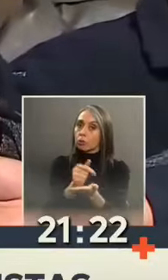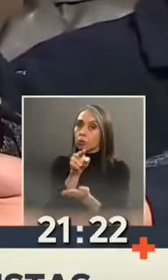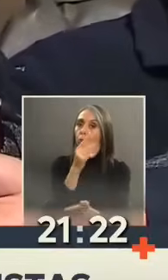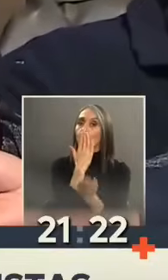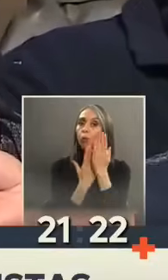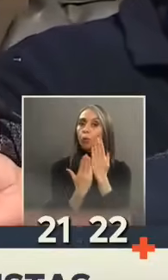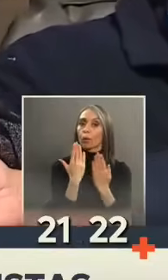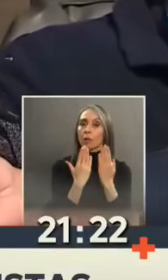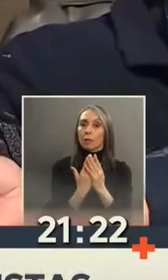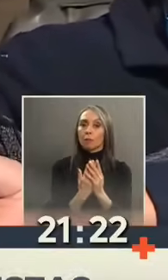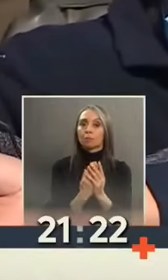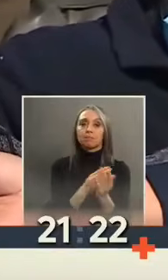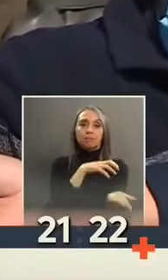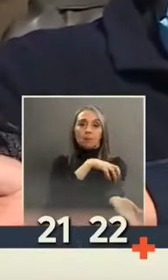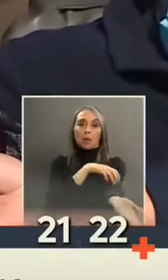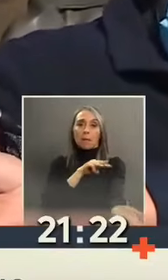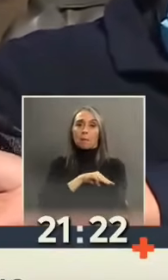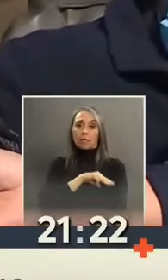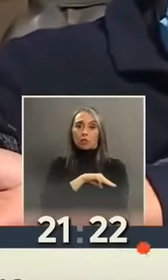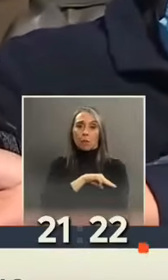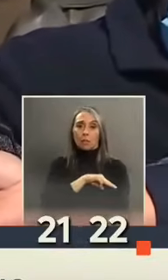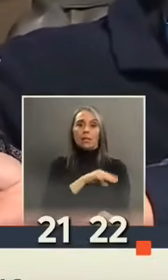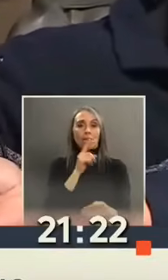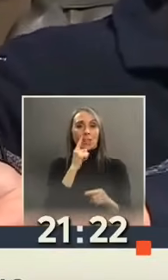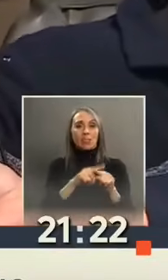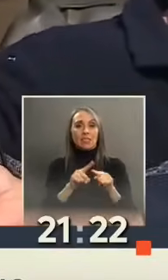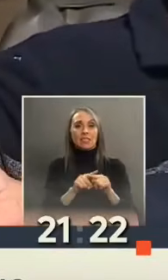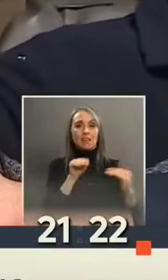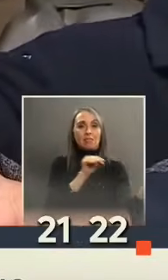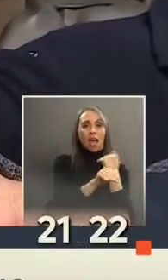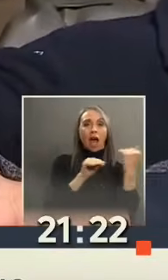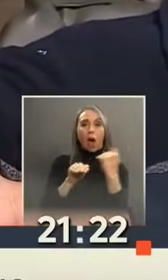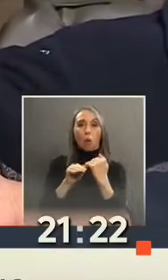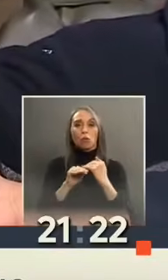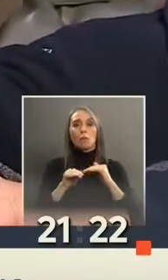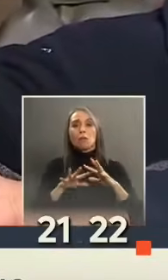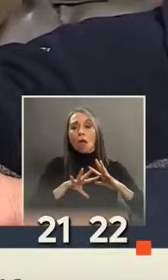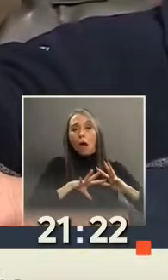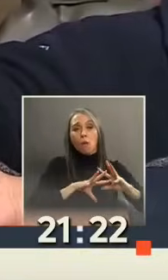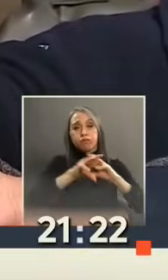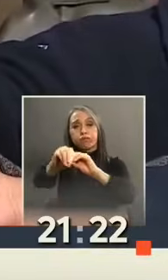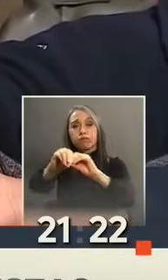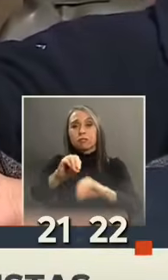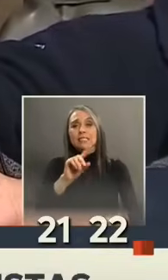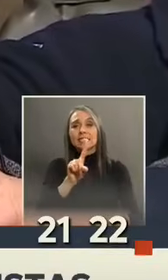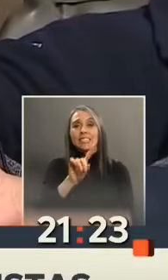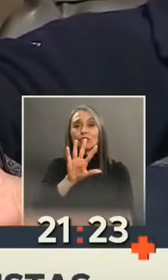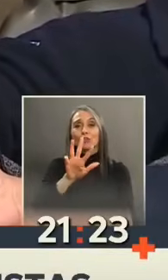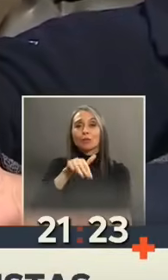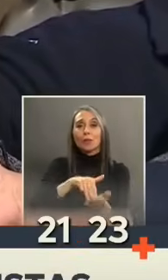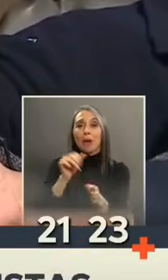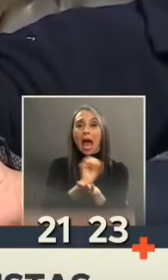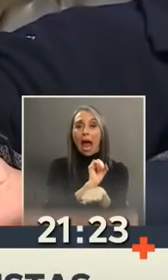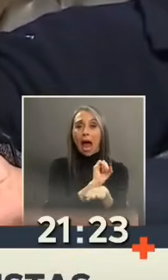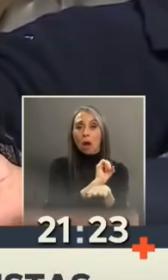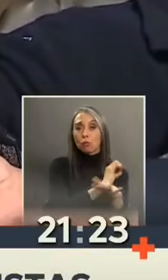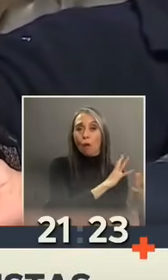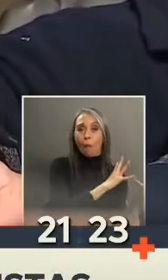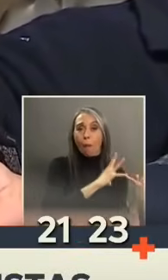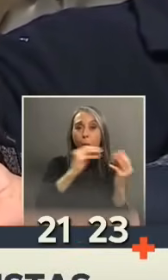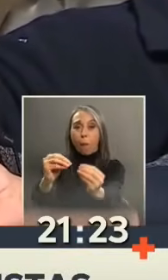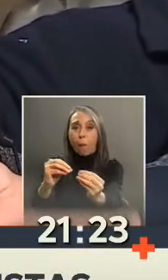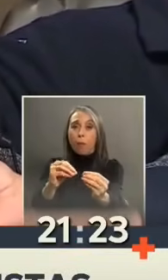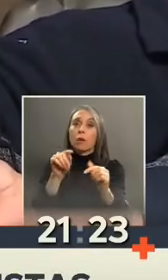Han salido de la región metropolitana por todas sus salidas aproximadamente 159.000 vehículos. Es un